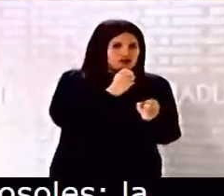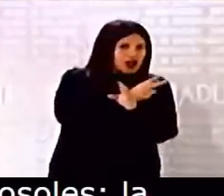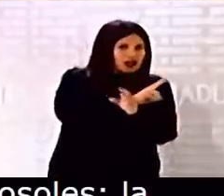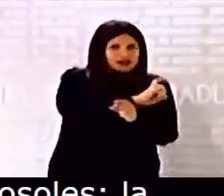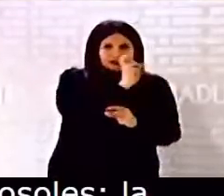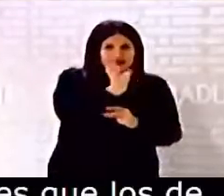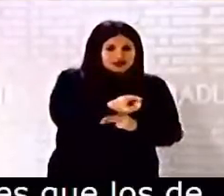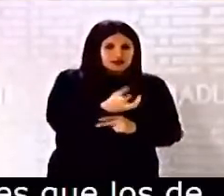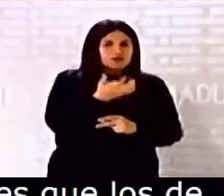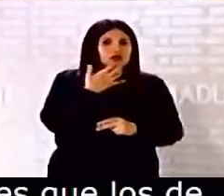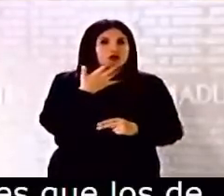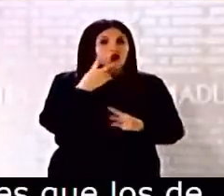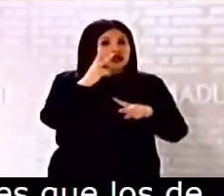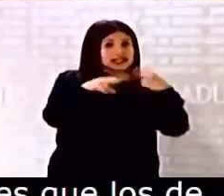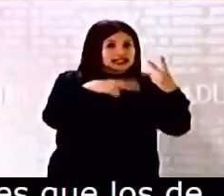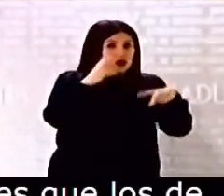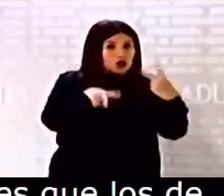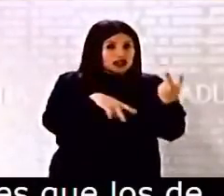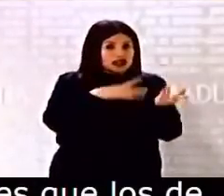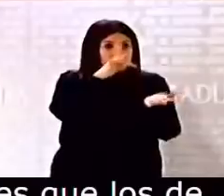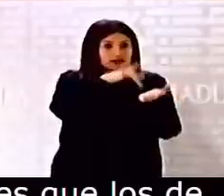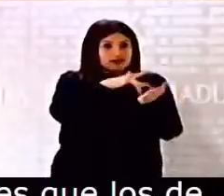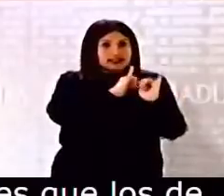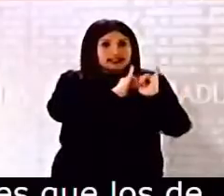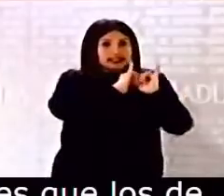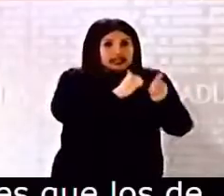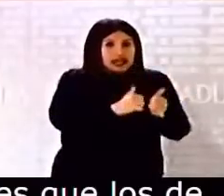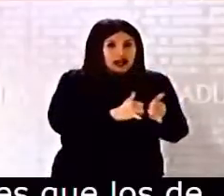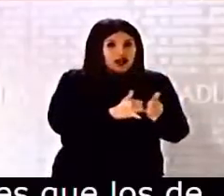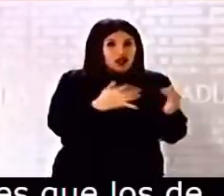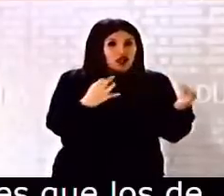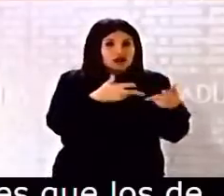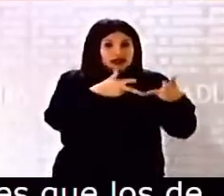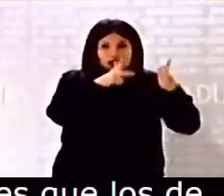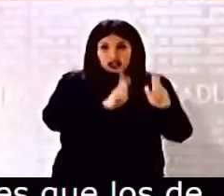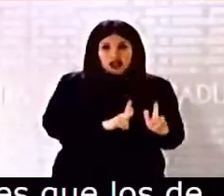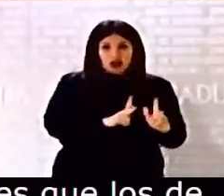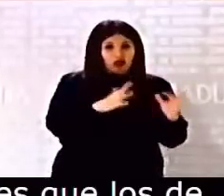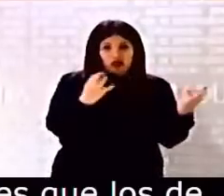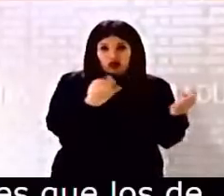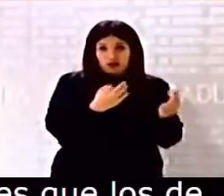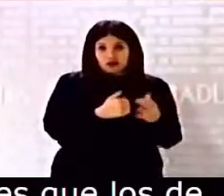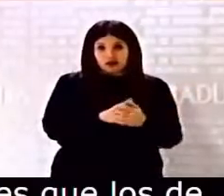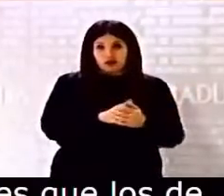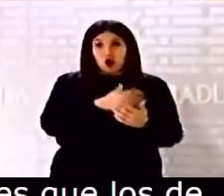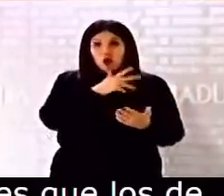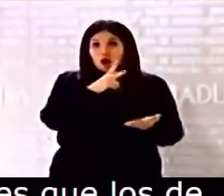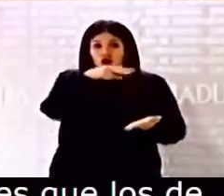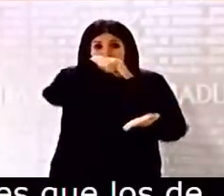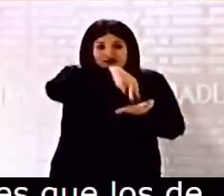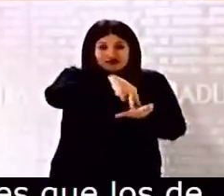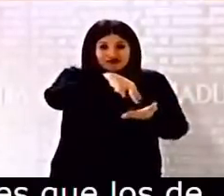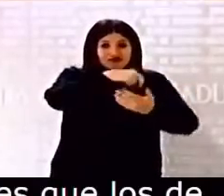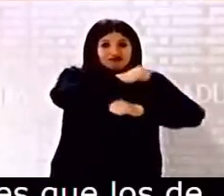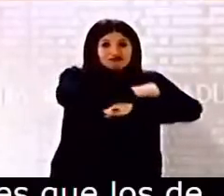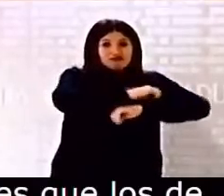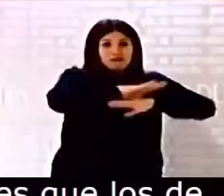tú llegas al restaurante que sea o llegas al bar que sea y te tienes que sentar, porque no se permite el consumo en